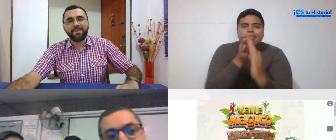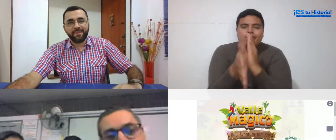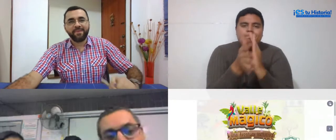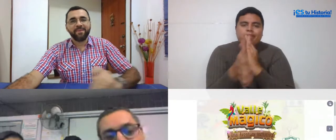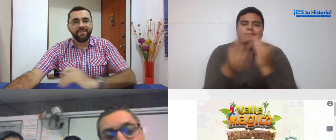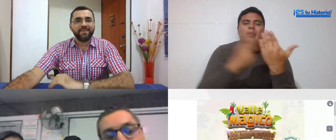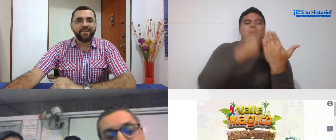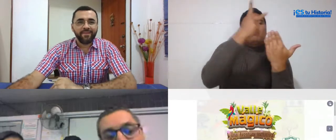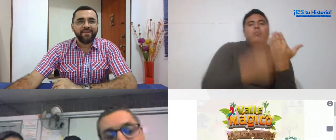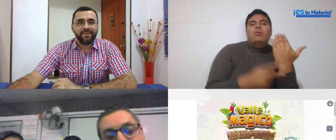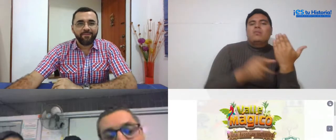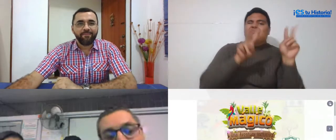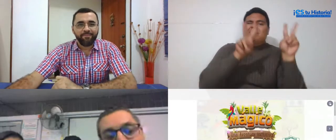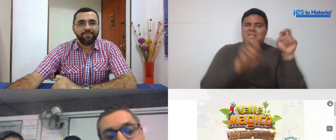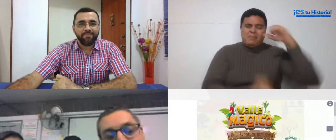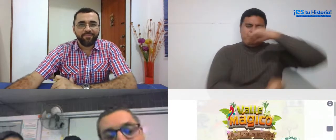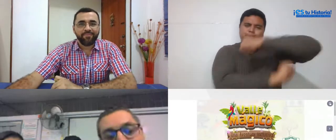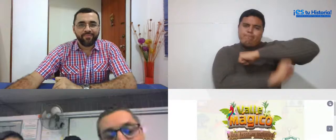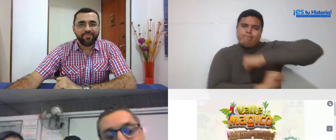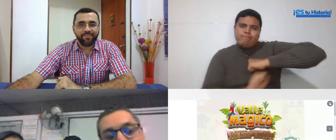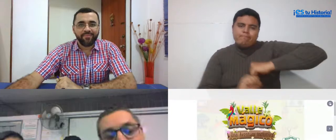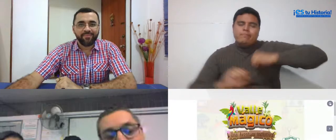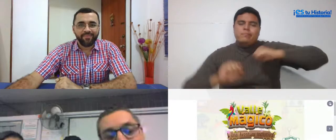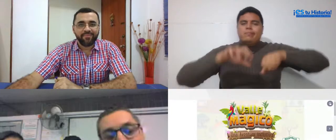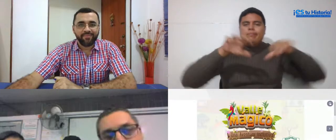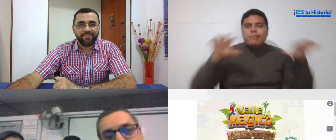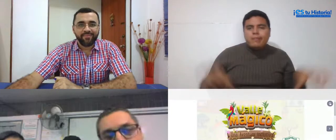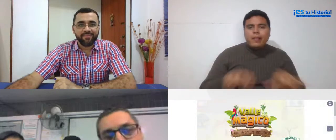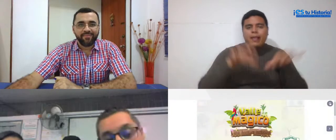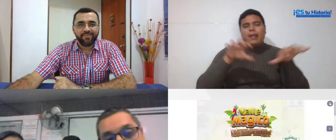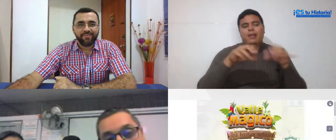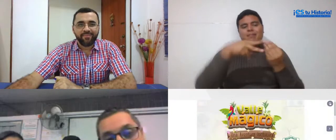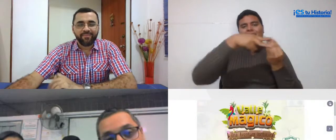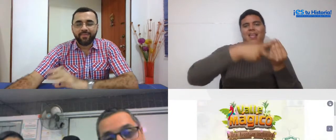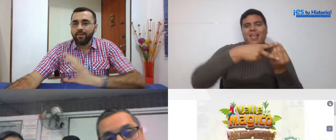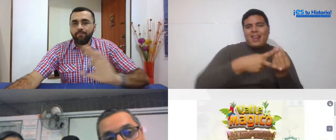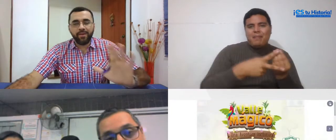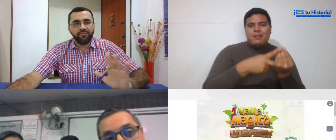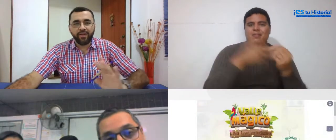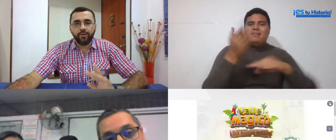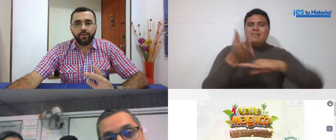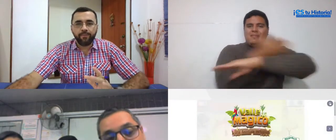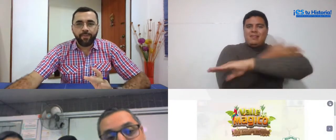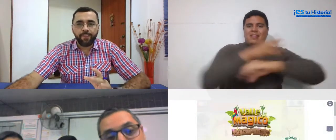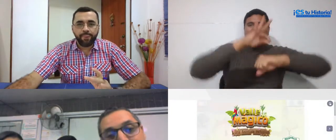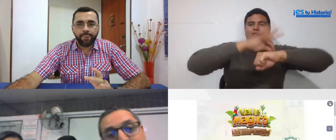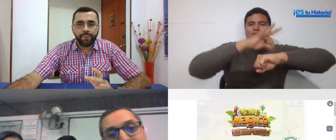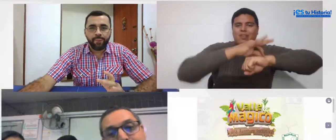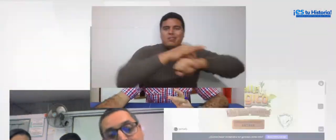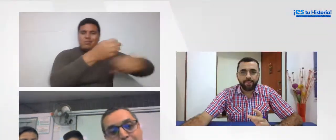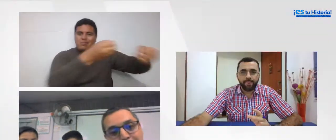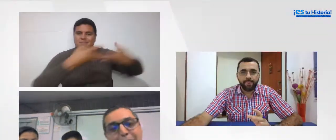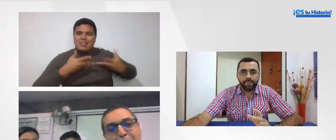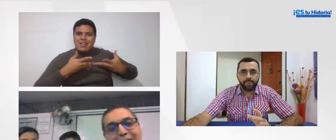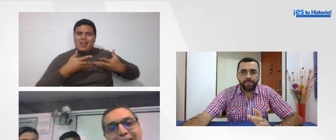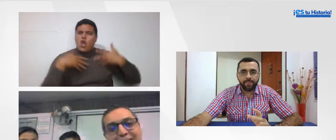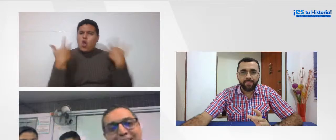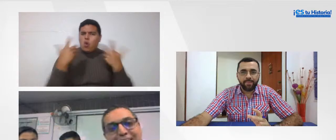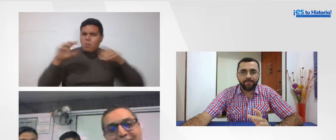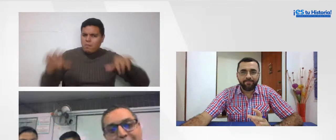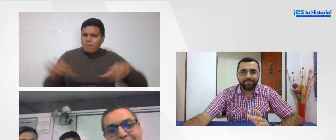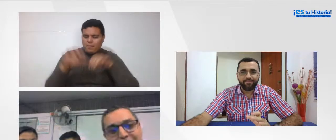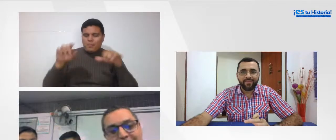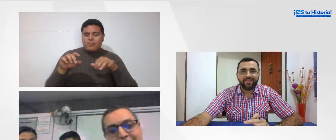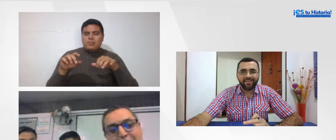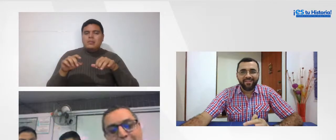para fortalecer con las herramientas que ustedes nos han brindado. Entonces, yo lo voy a dejar con Pablo y Pablo le cuenta todo el